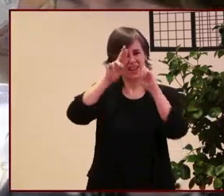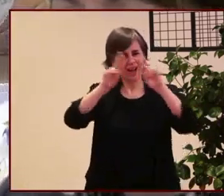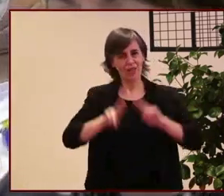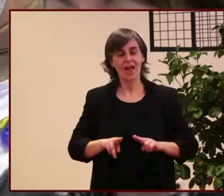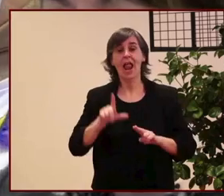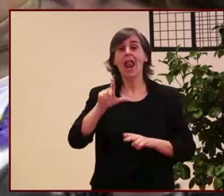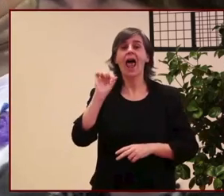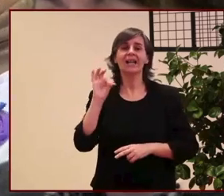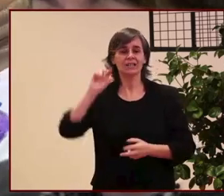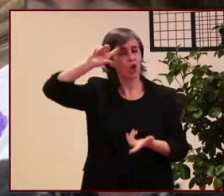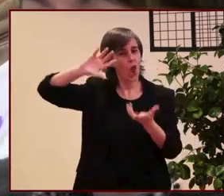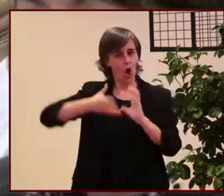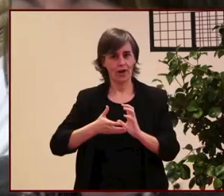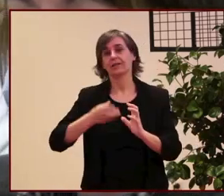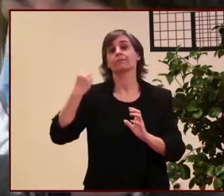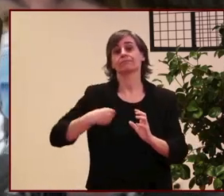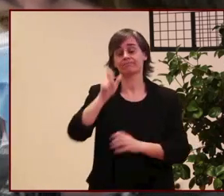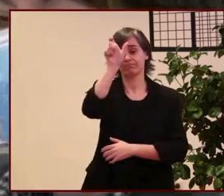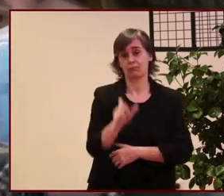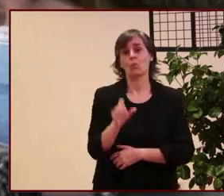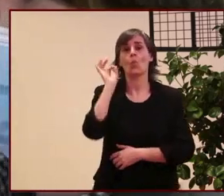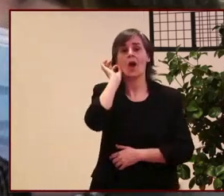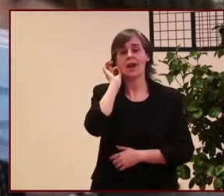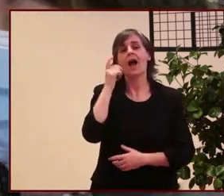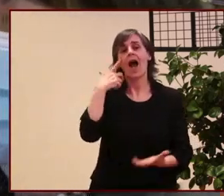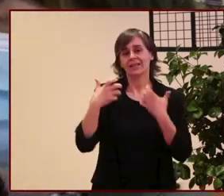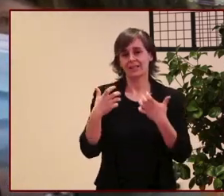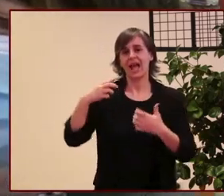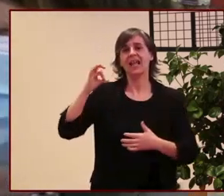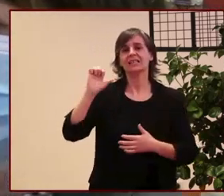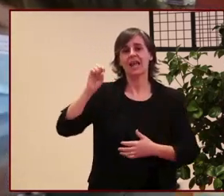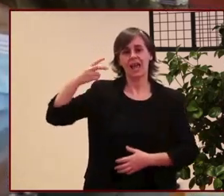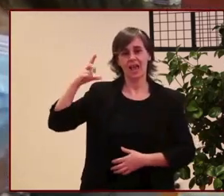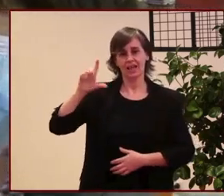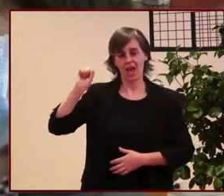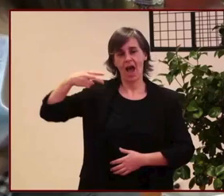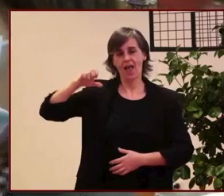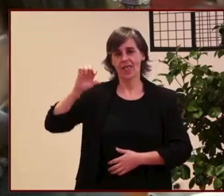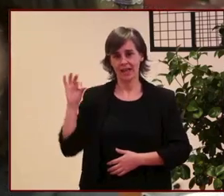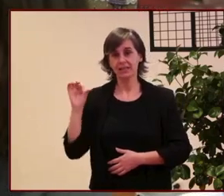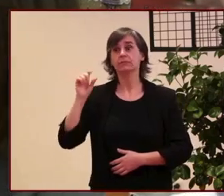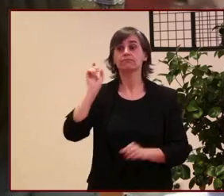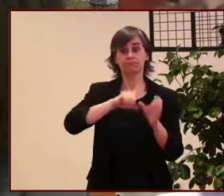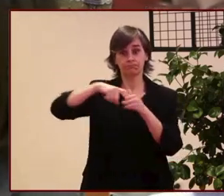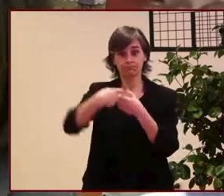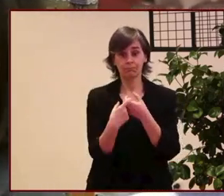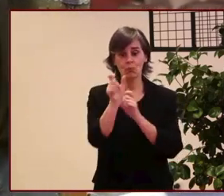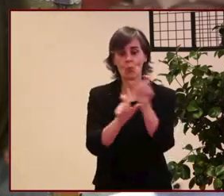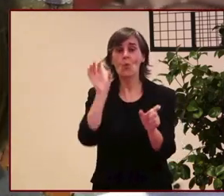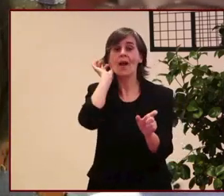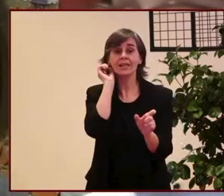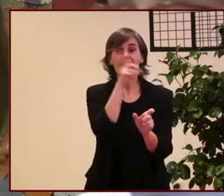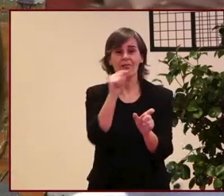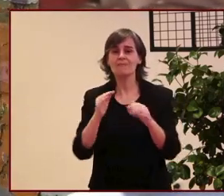por la artista uruguaya mariana sellanes en la que participaron a todo momento seis mujeres que crearon un total